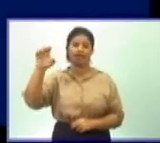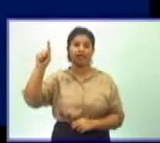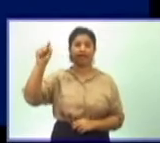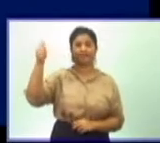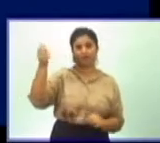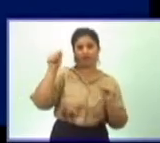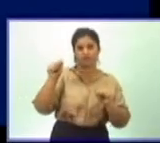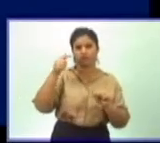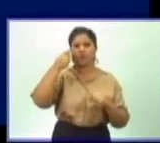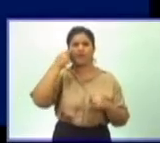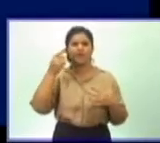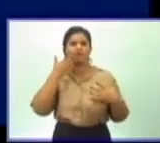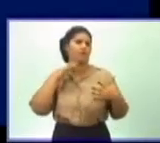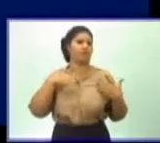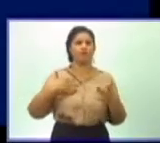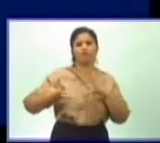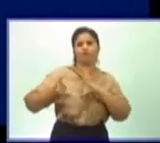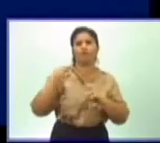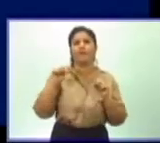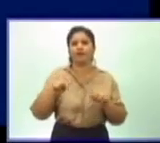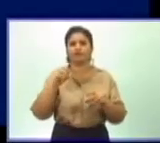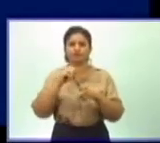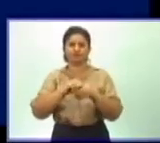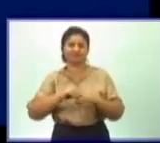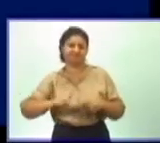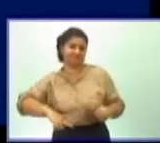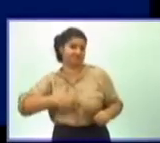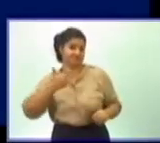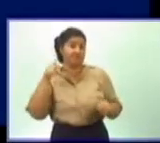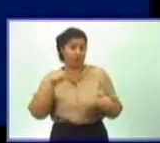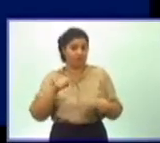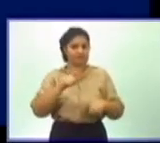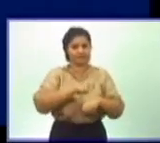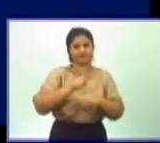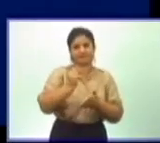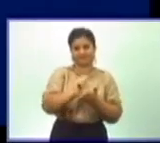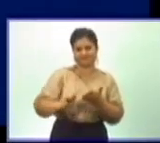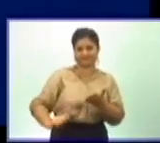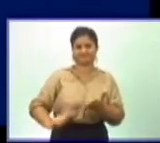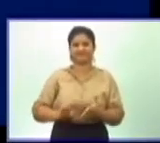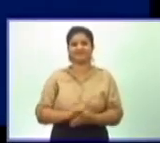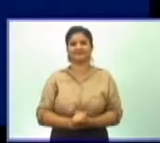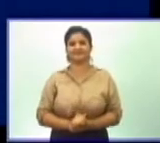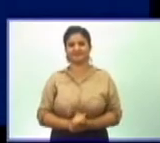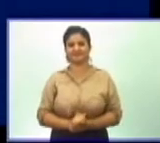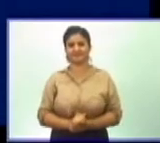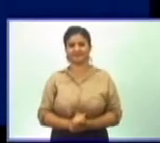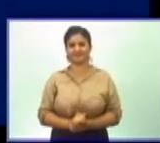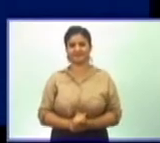al desarrollo de la trama. Les doy unos segundos para la toma de notas del asunto.